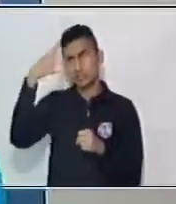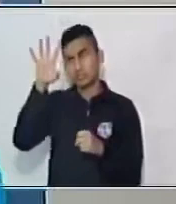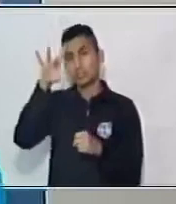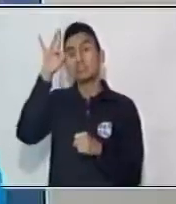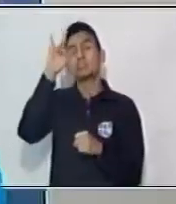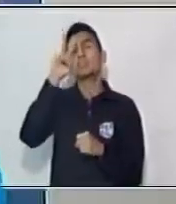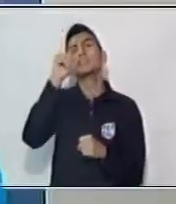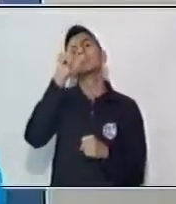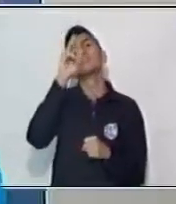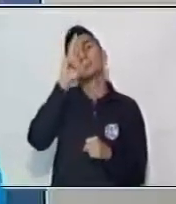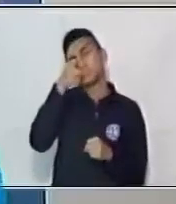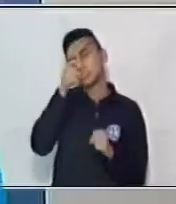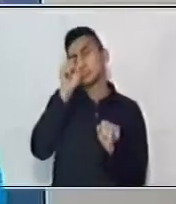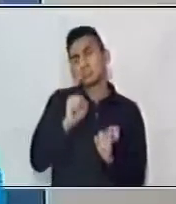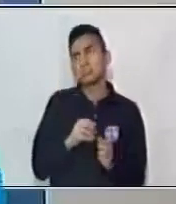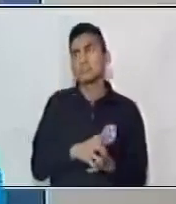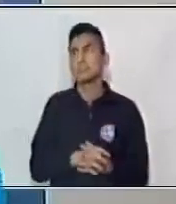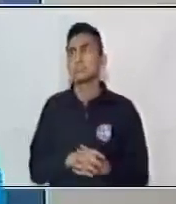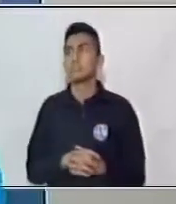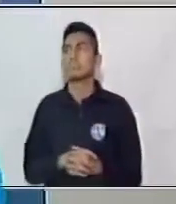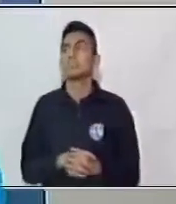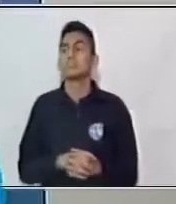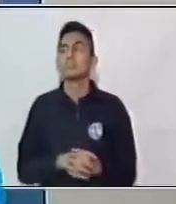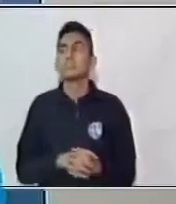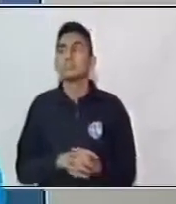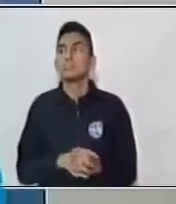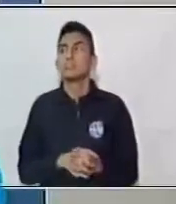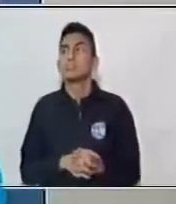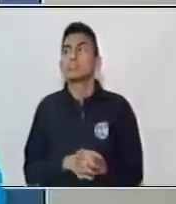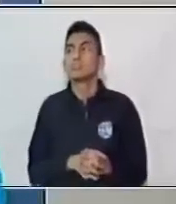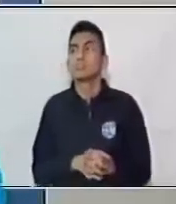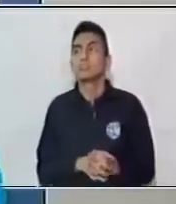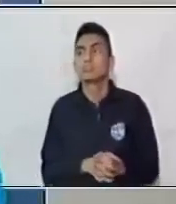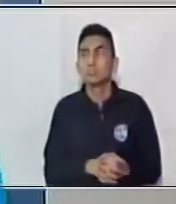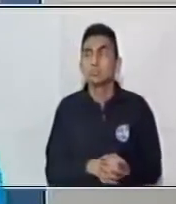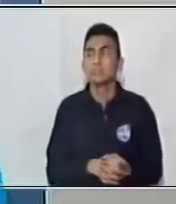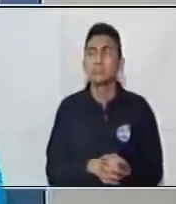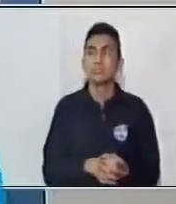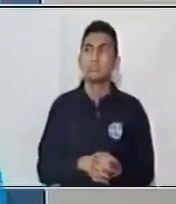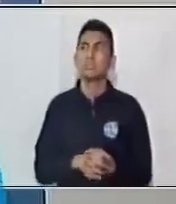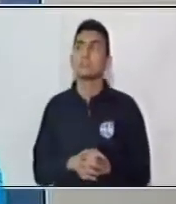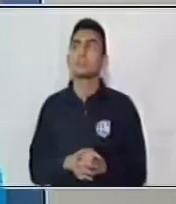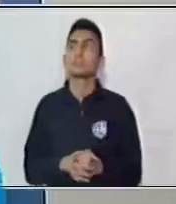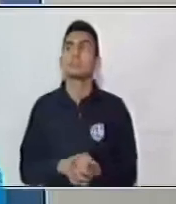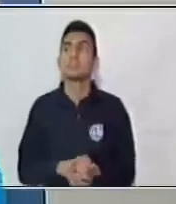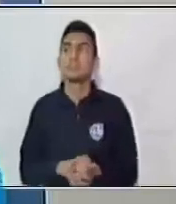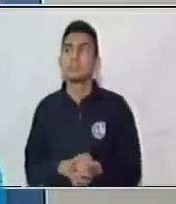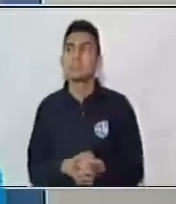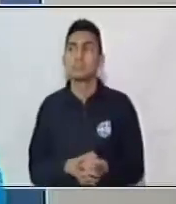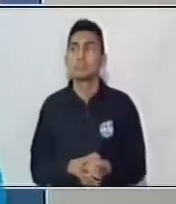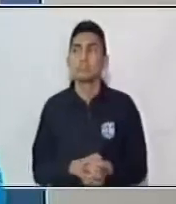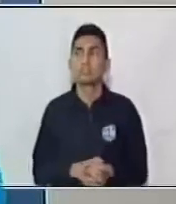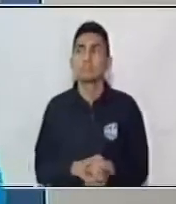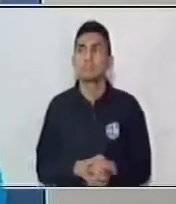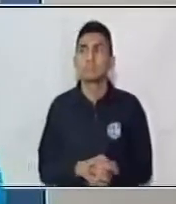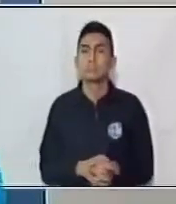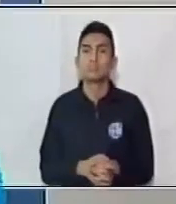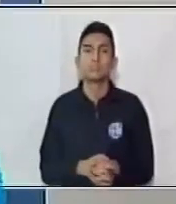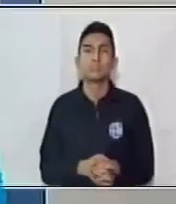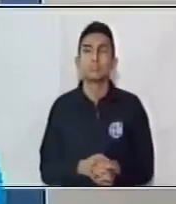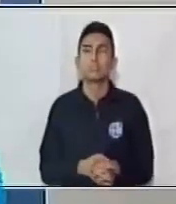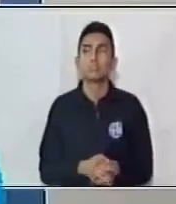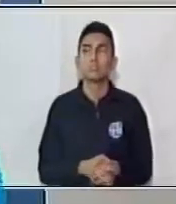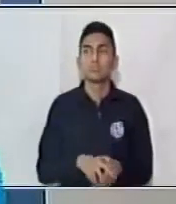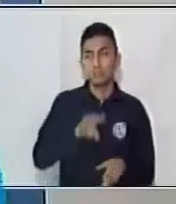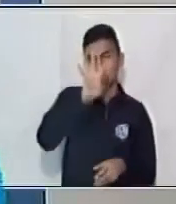valor. Ponemos entonces 4 y 6 y hacemos nuestra